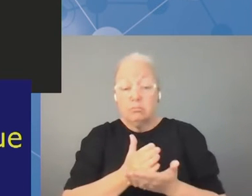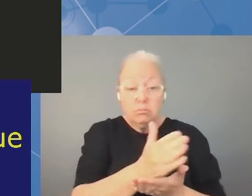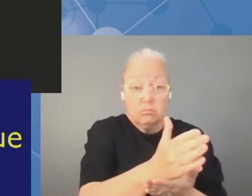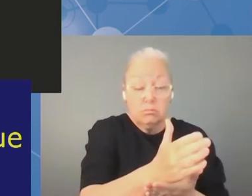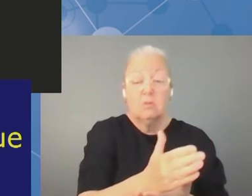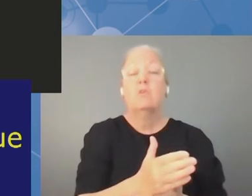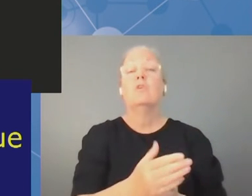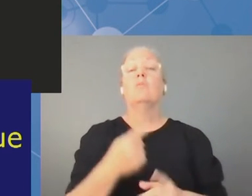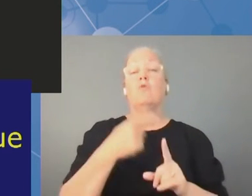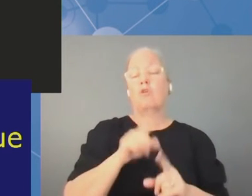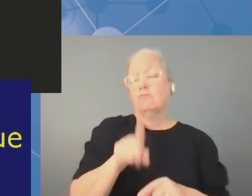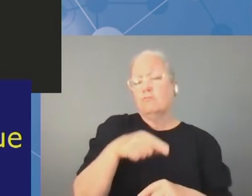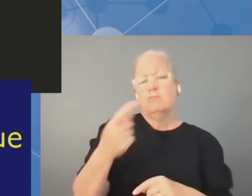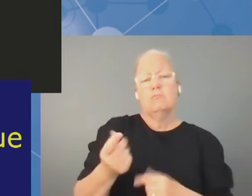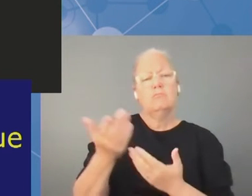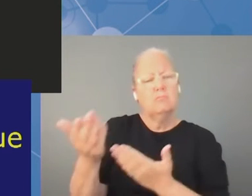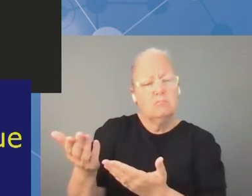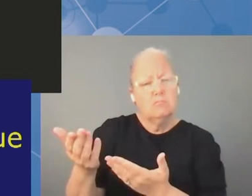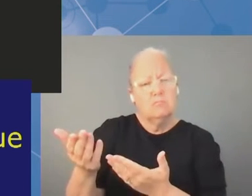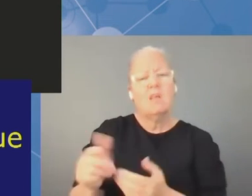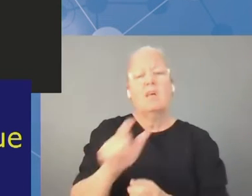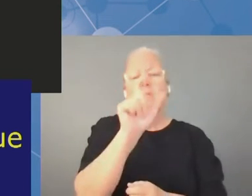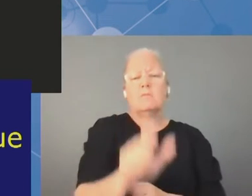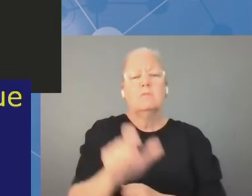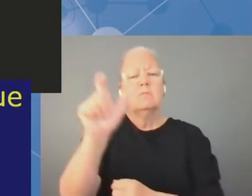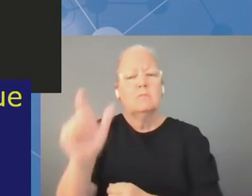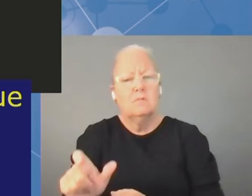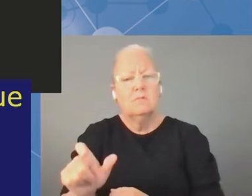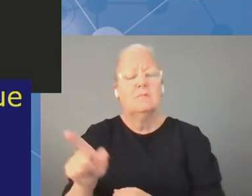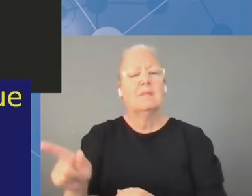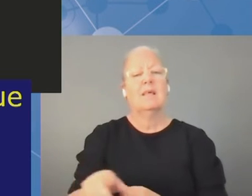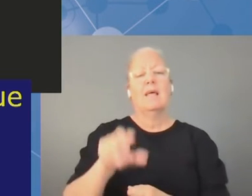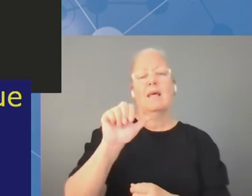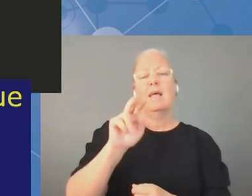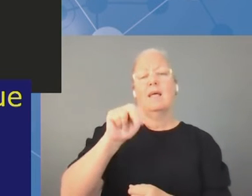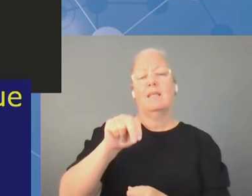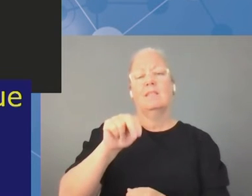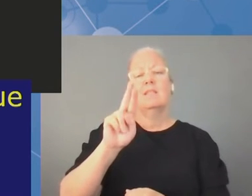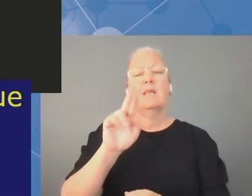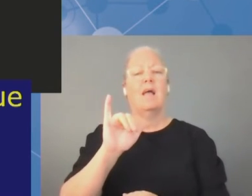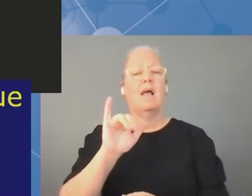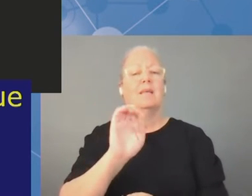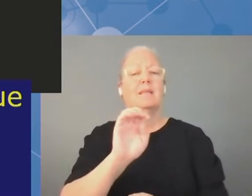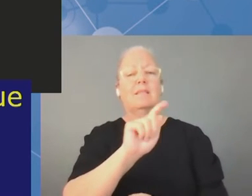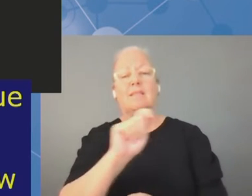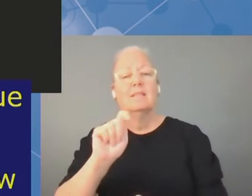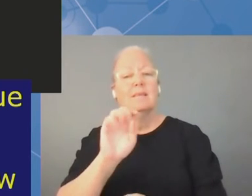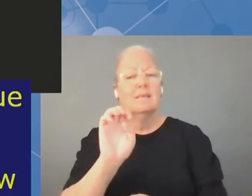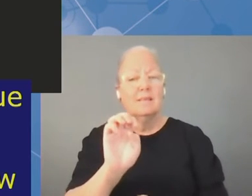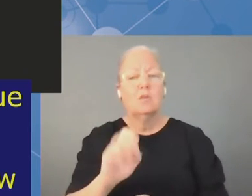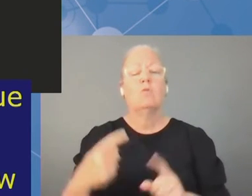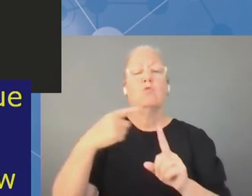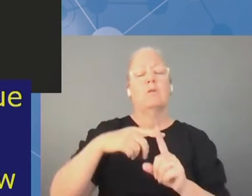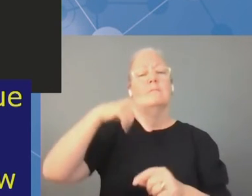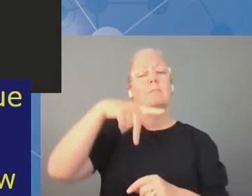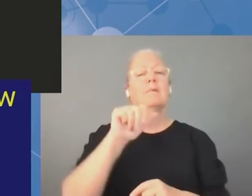participaré en la próxima cumbre donde hablaremos sobre la exclusión digital, que es un tema propuesto